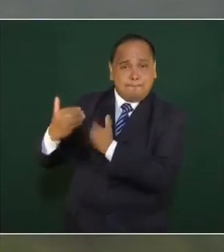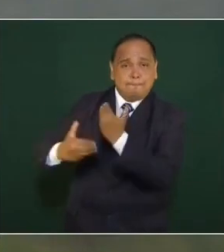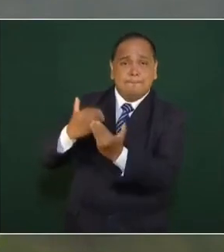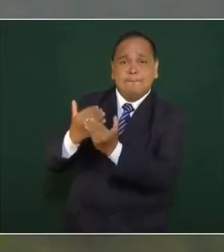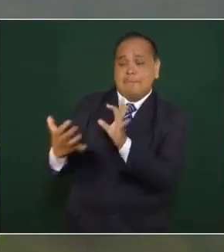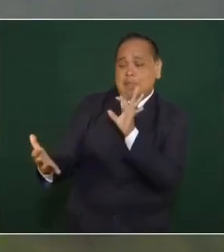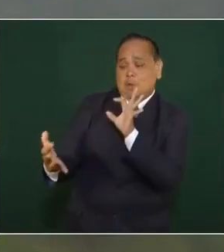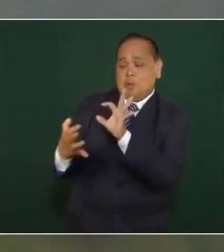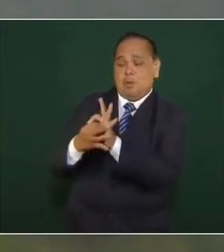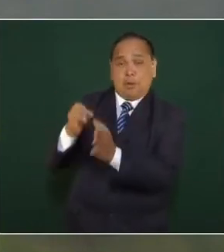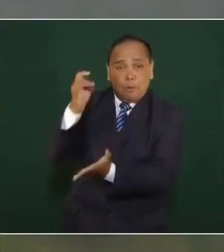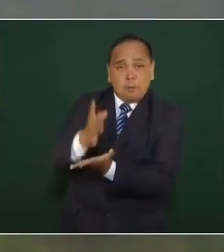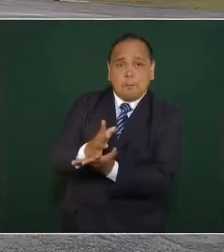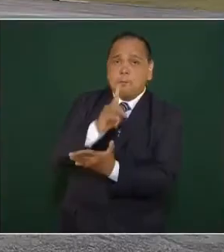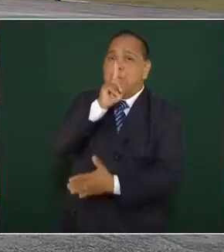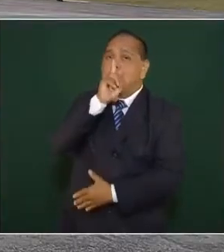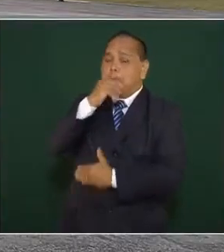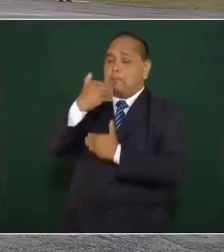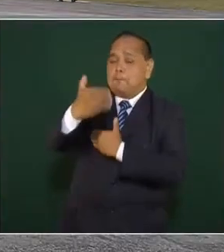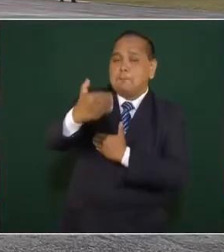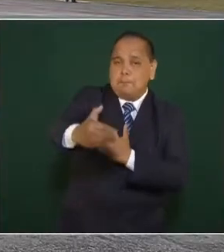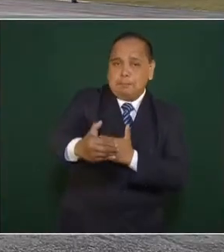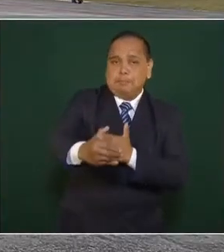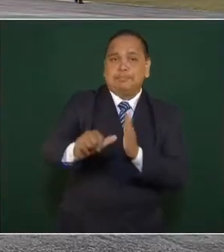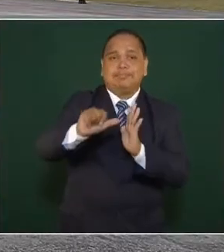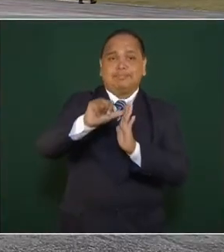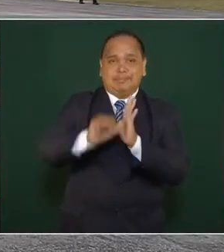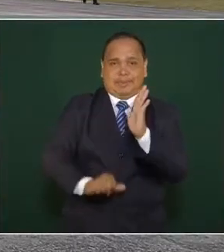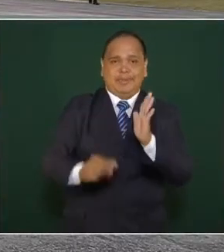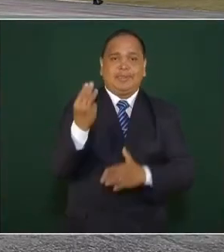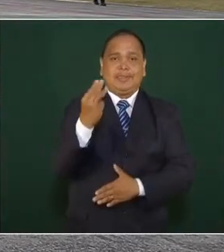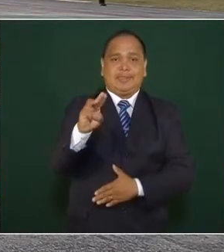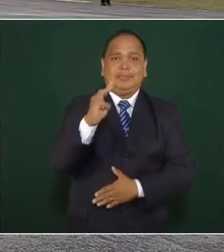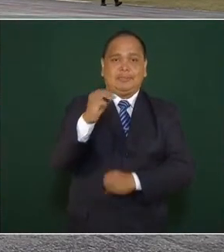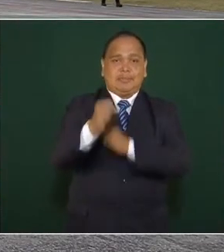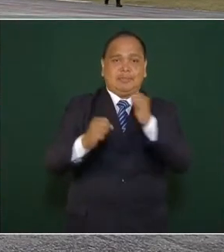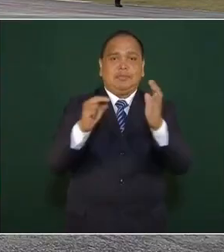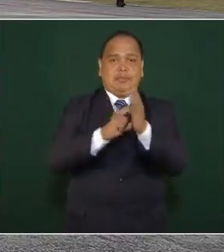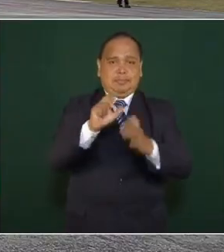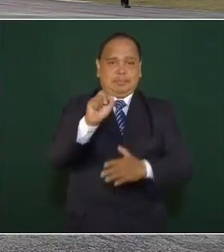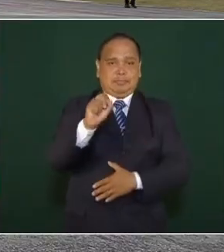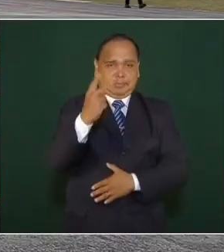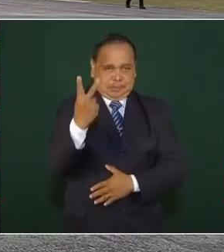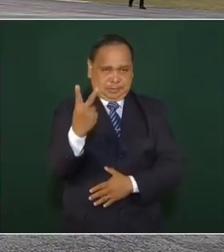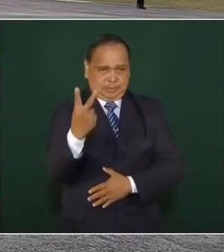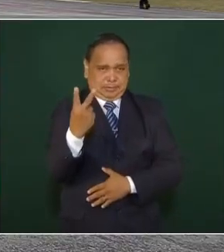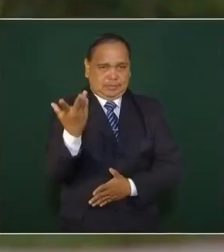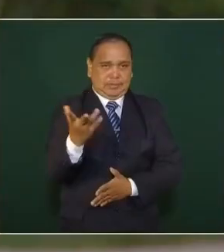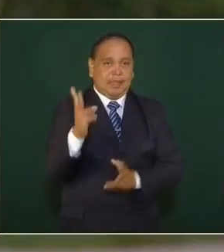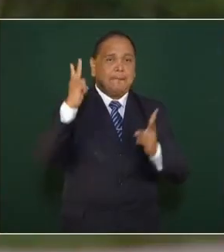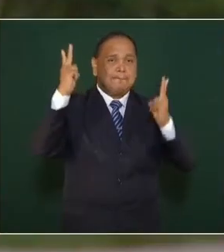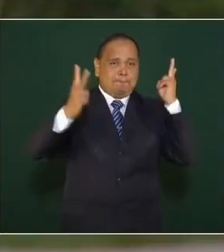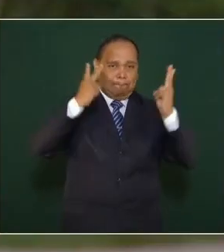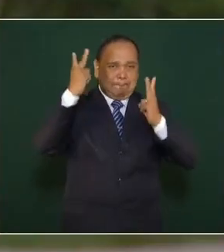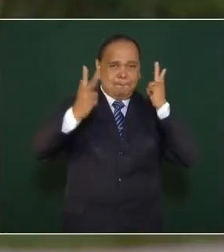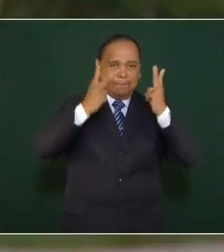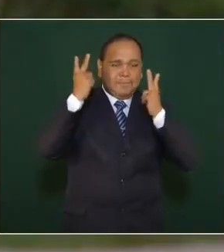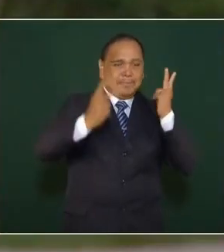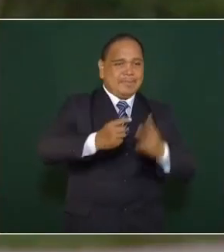vínculos tradicionales. En mayo de 2022, durante la visita del presidente Andrés Manuel López Obrador a